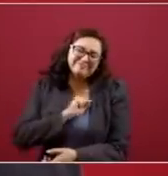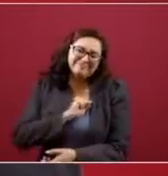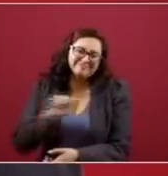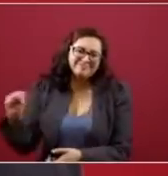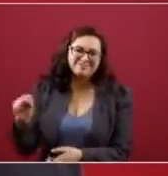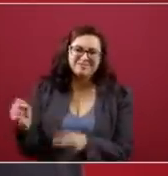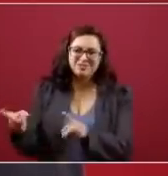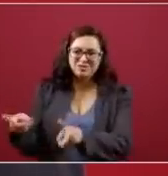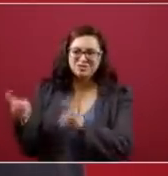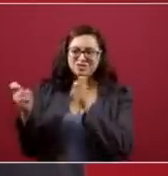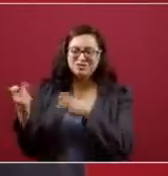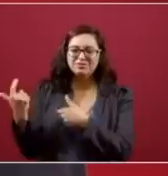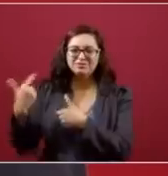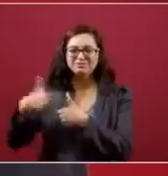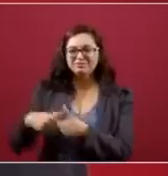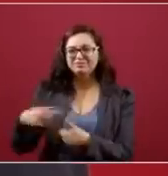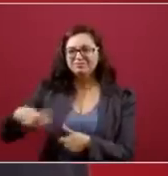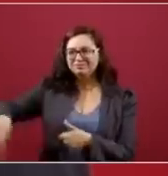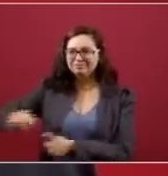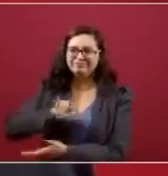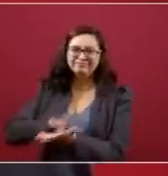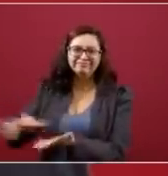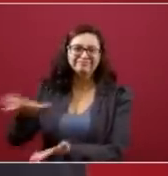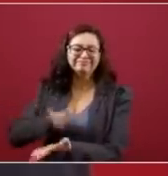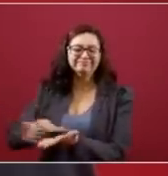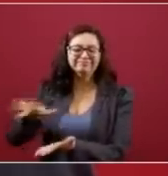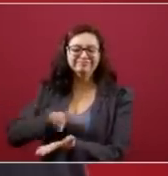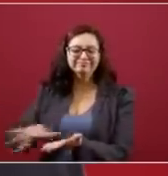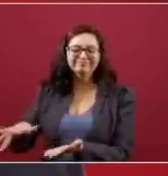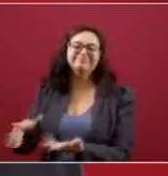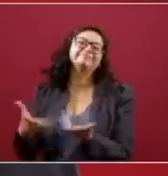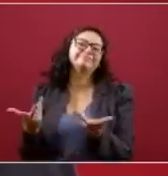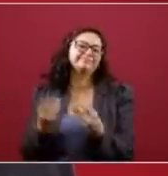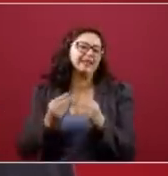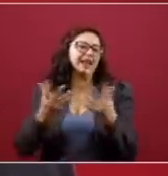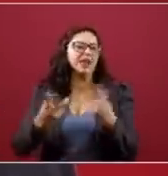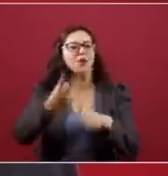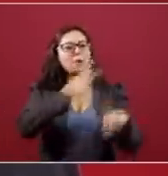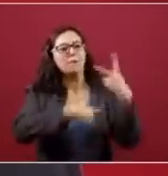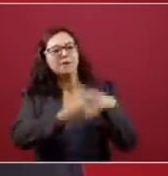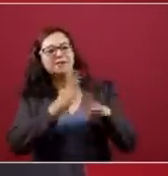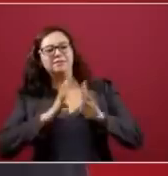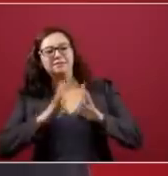de combustible. Entonces hay agresiones